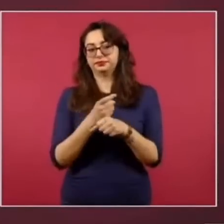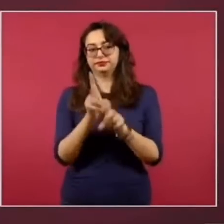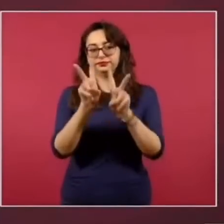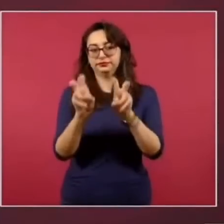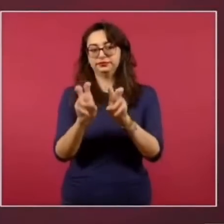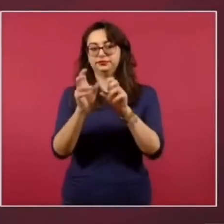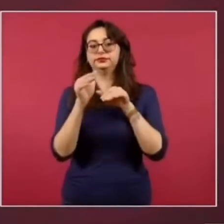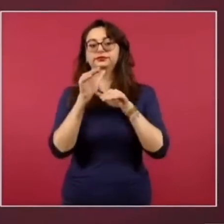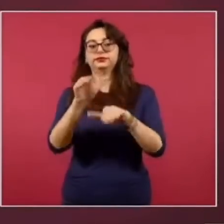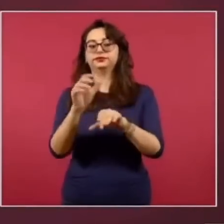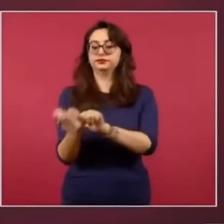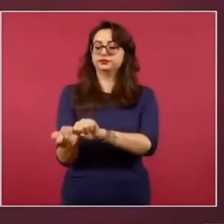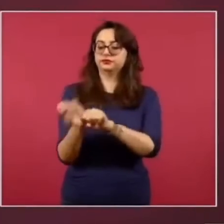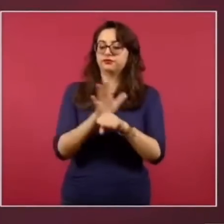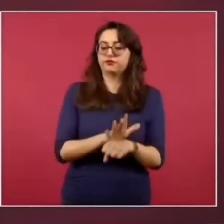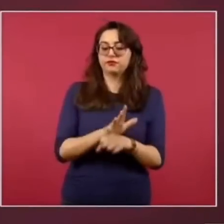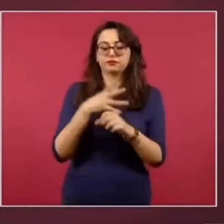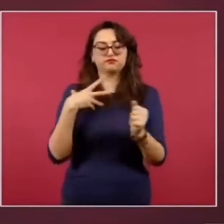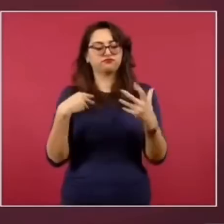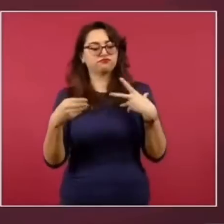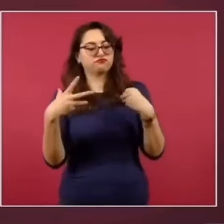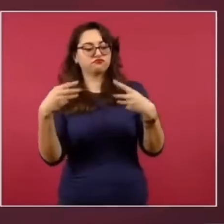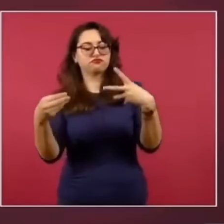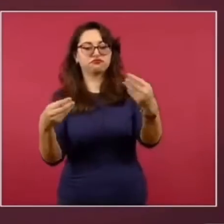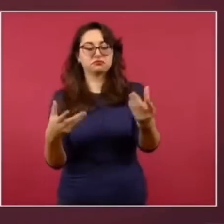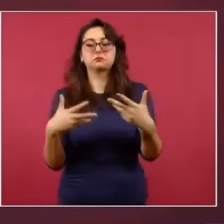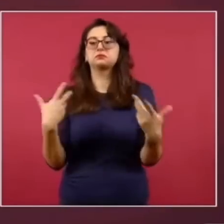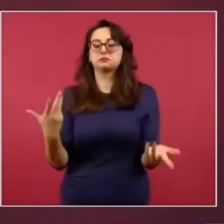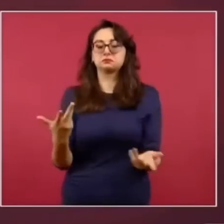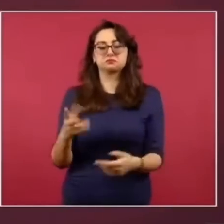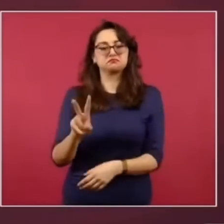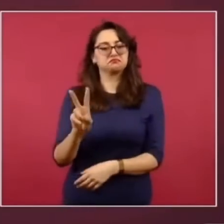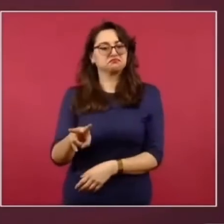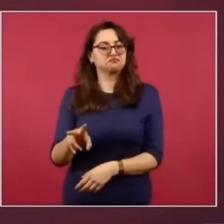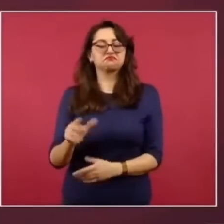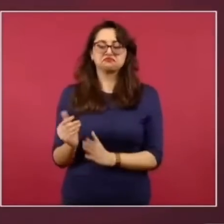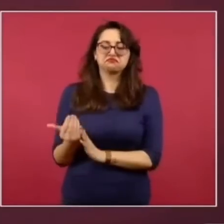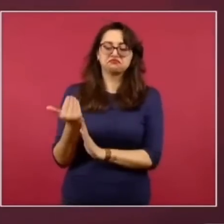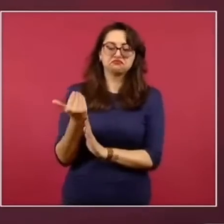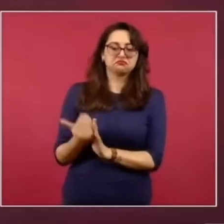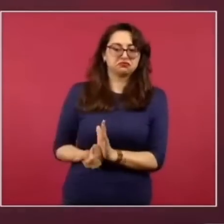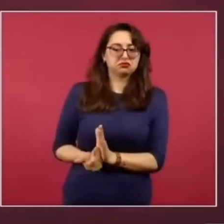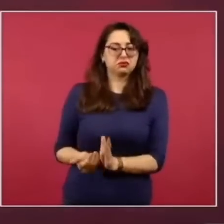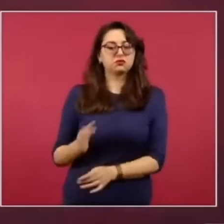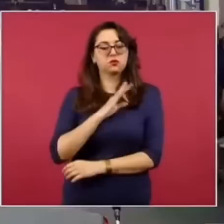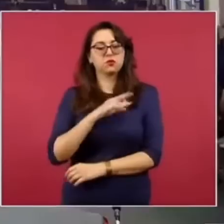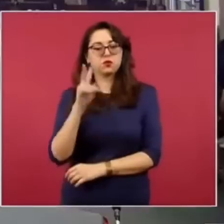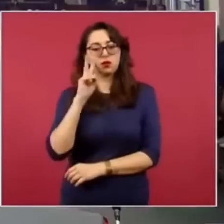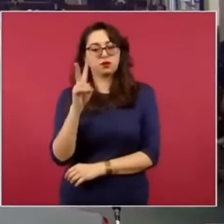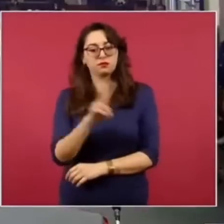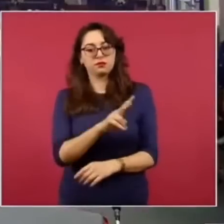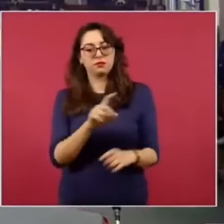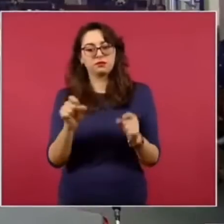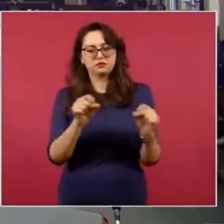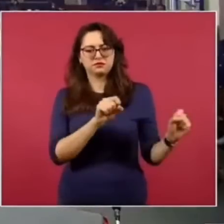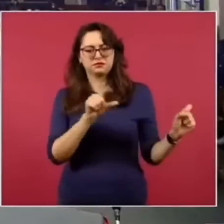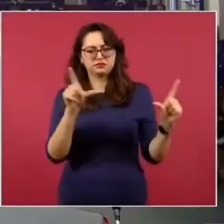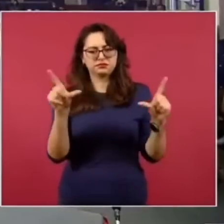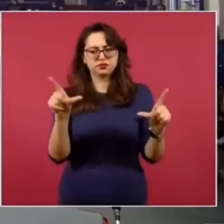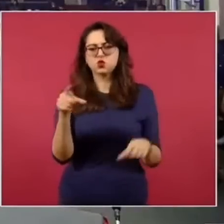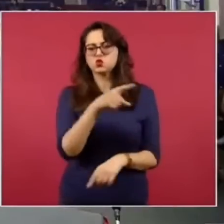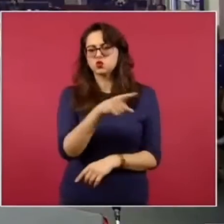Alcocer, va en buena reducción. Aquí vemos la curva epidémica de agregación semanal, a la que ustedes ya están